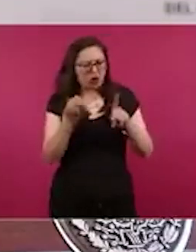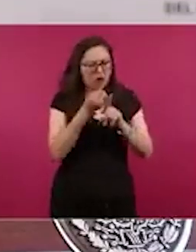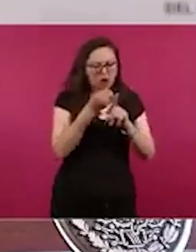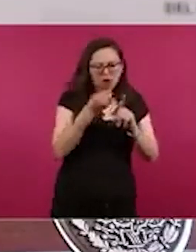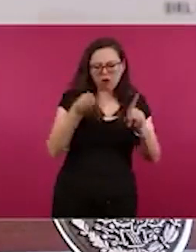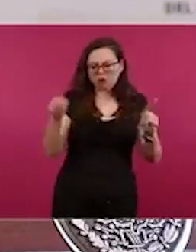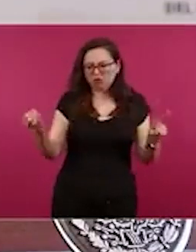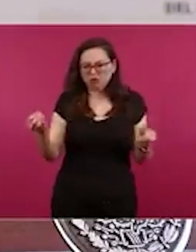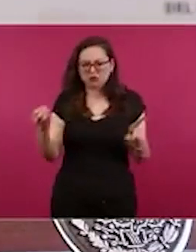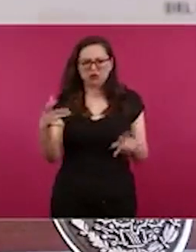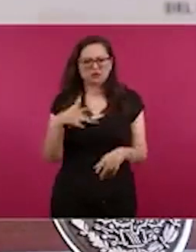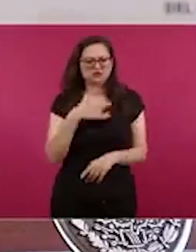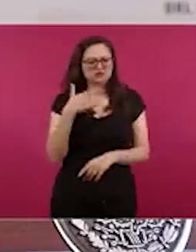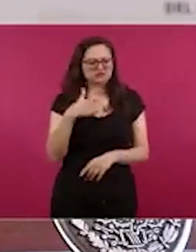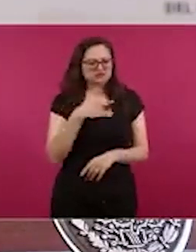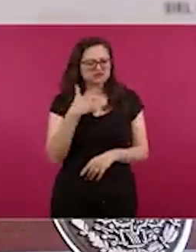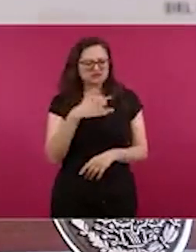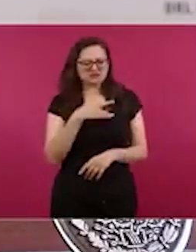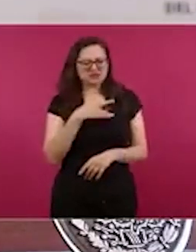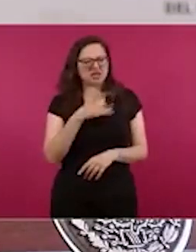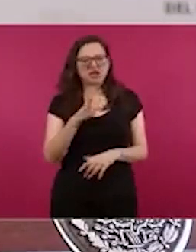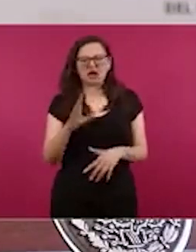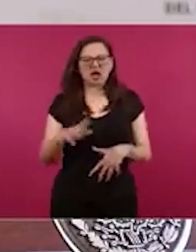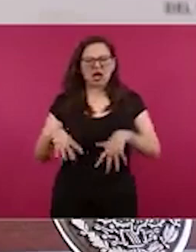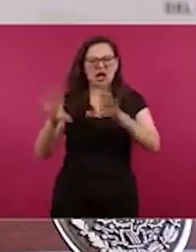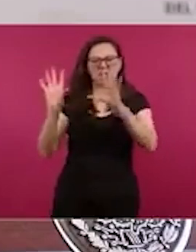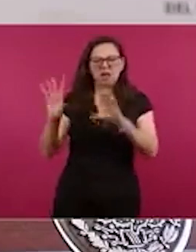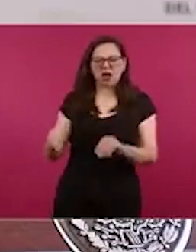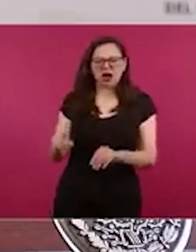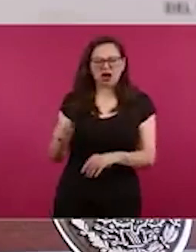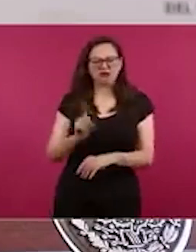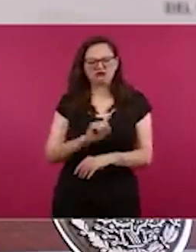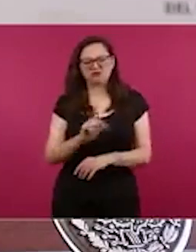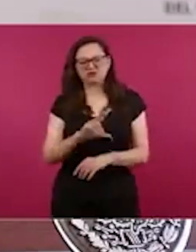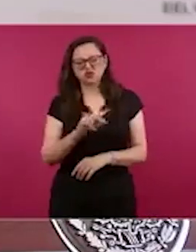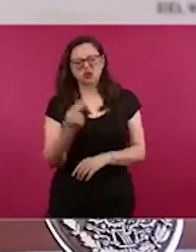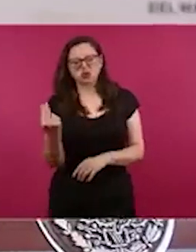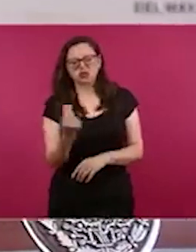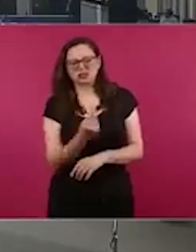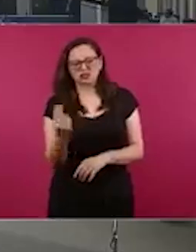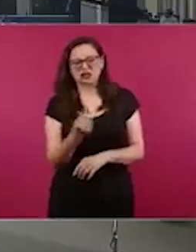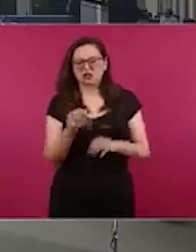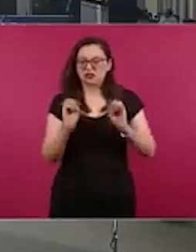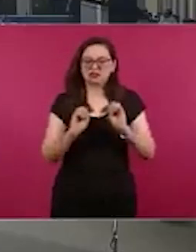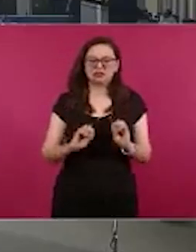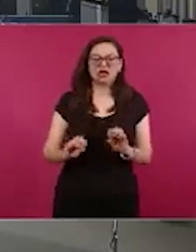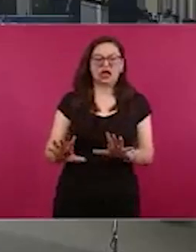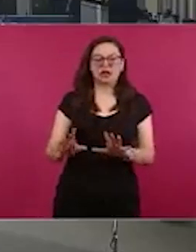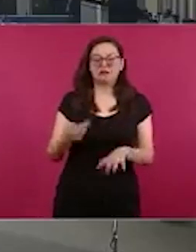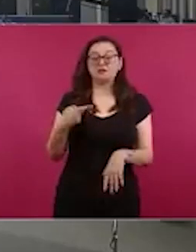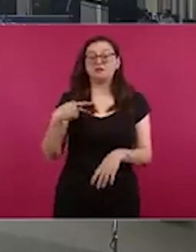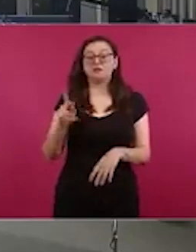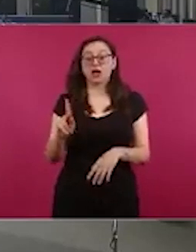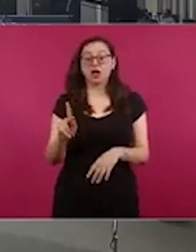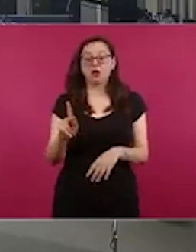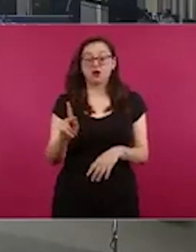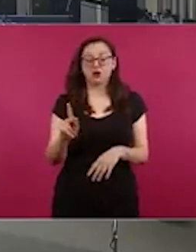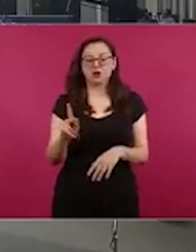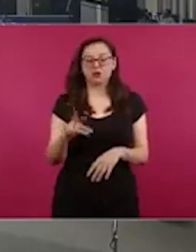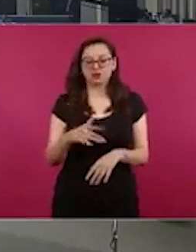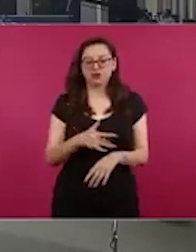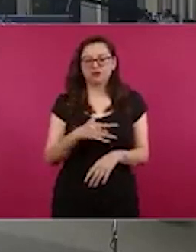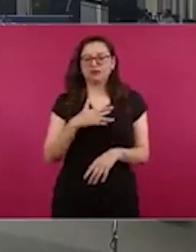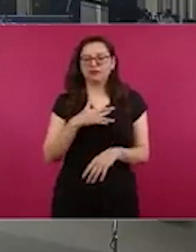del librarla sin problema y hubo también